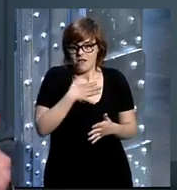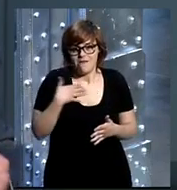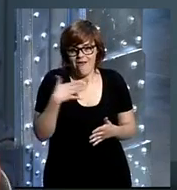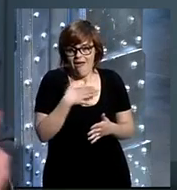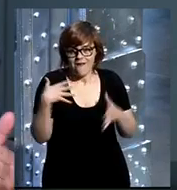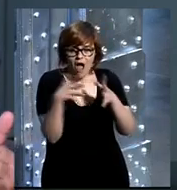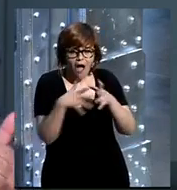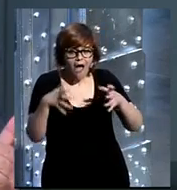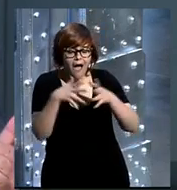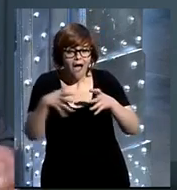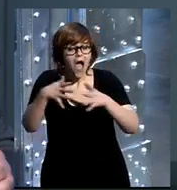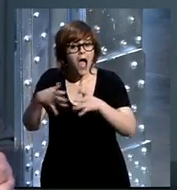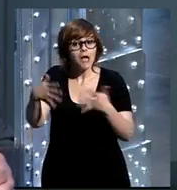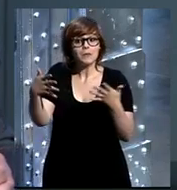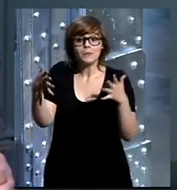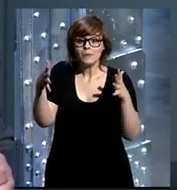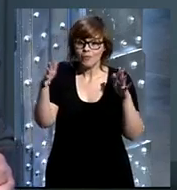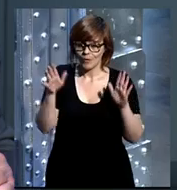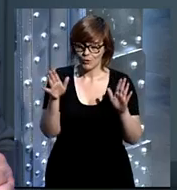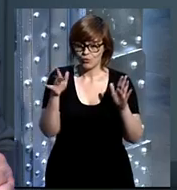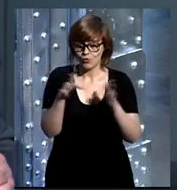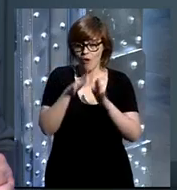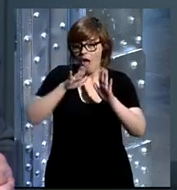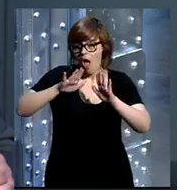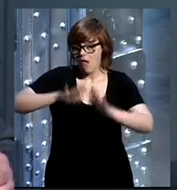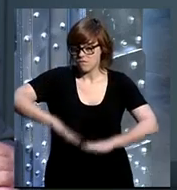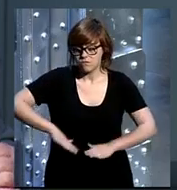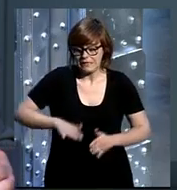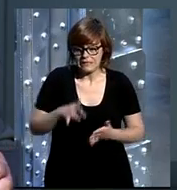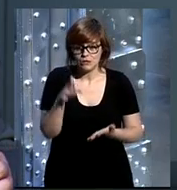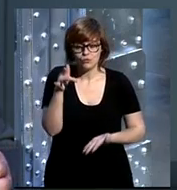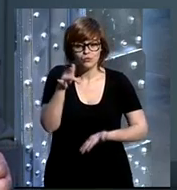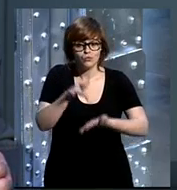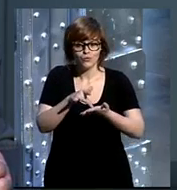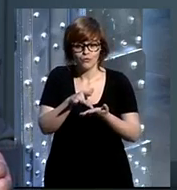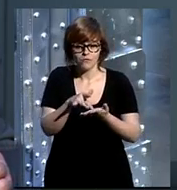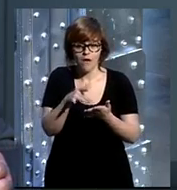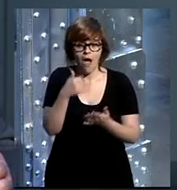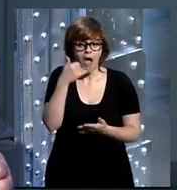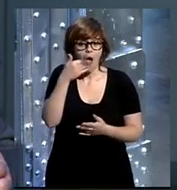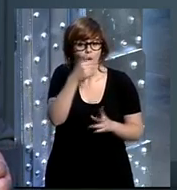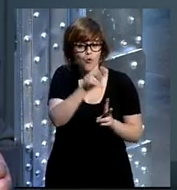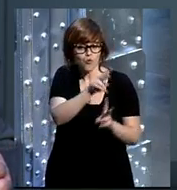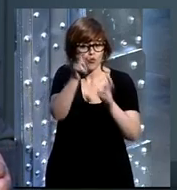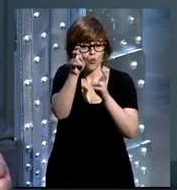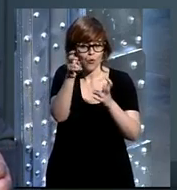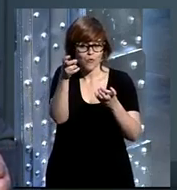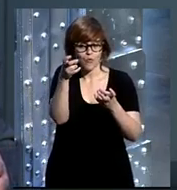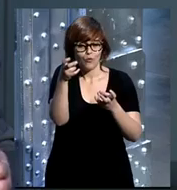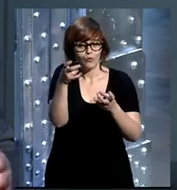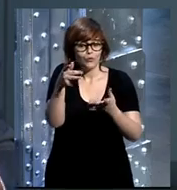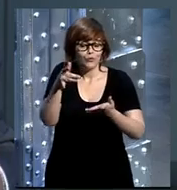Los usuarios, lo que pasa es que, en definitiva, bueno, pues como todo lo nuevo, como todo lo que está en efecto frontera,